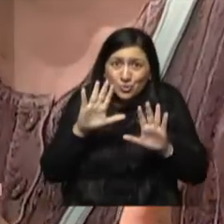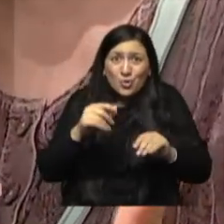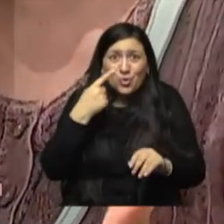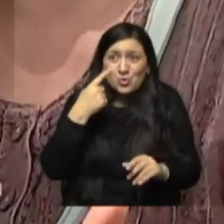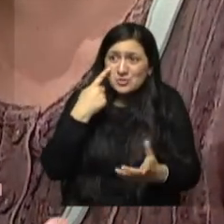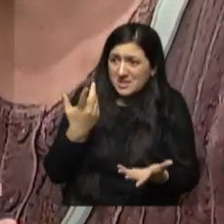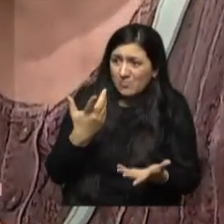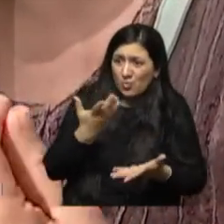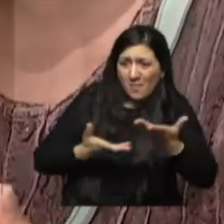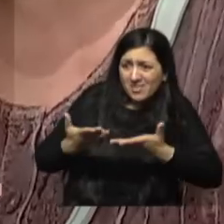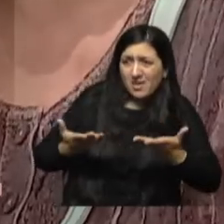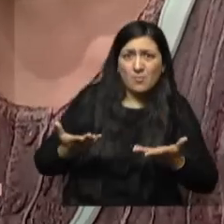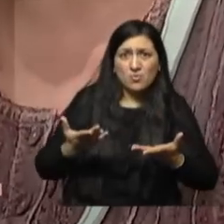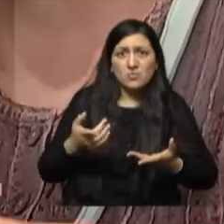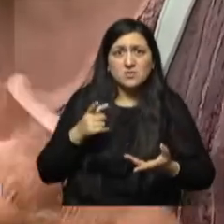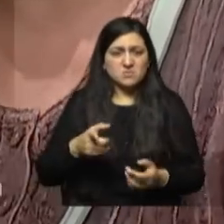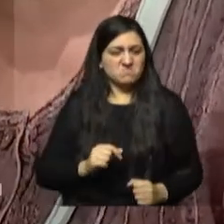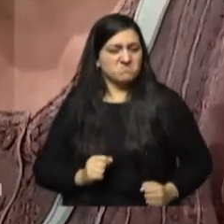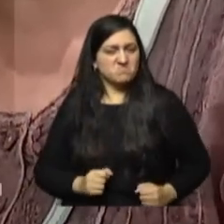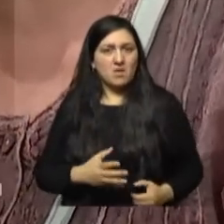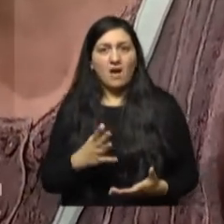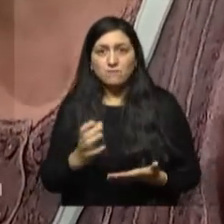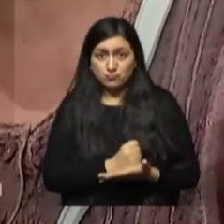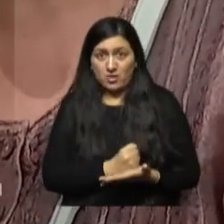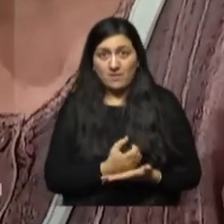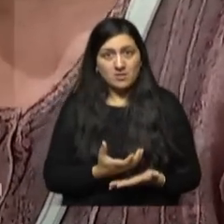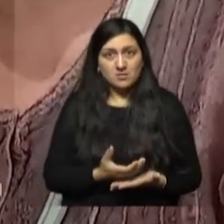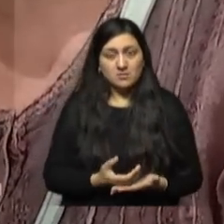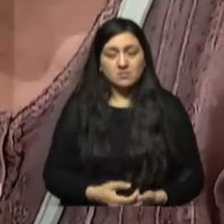ese allanamiento, ya te digo, muy